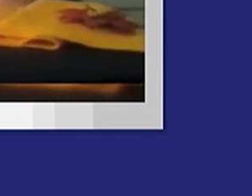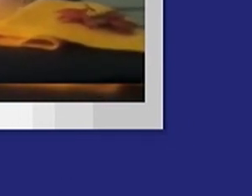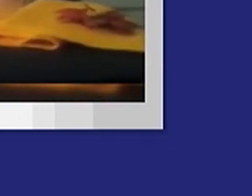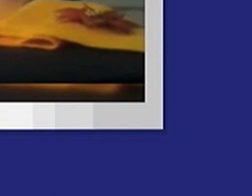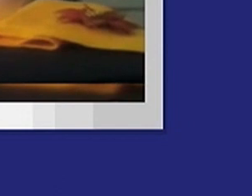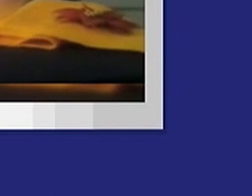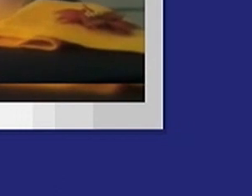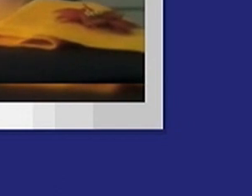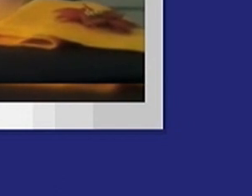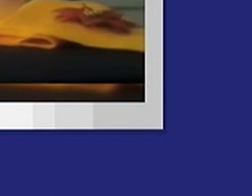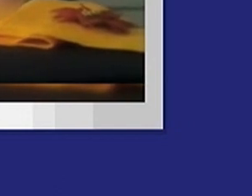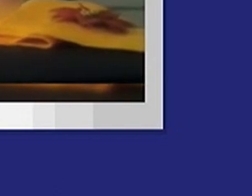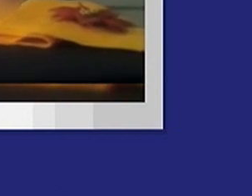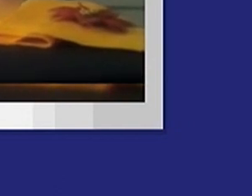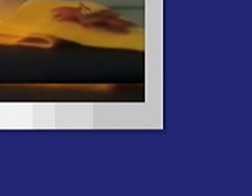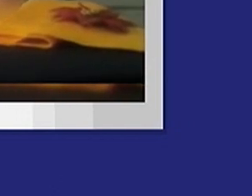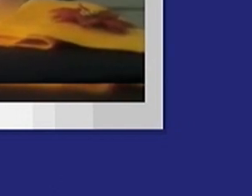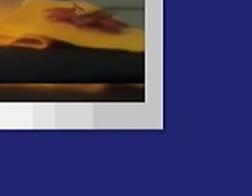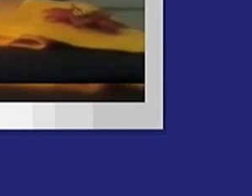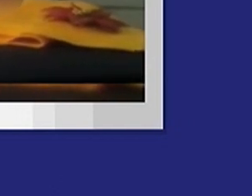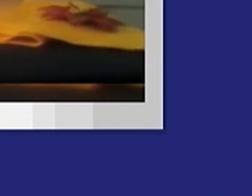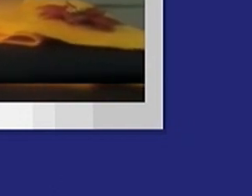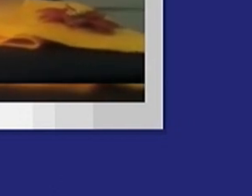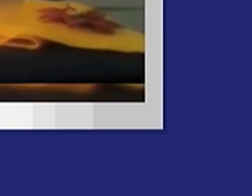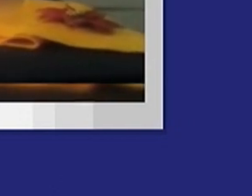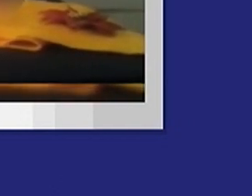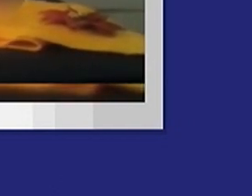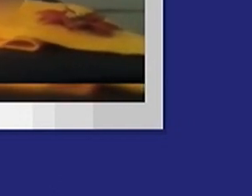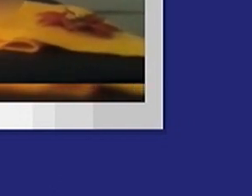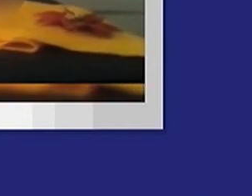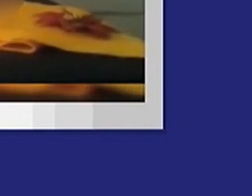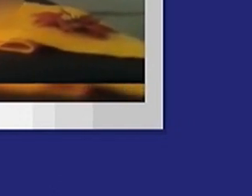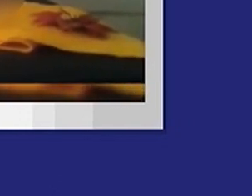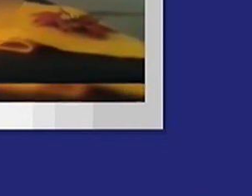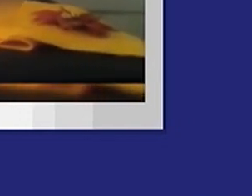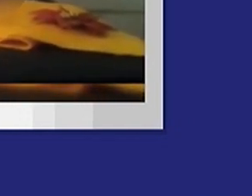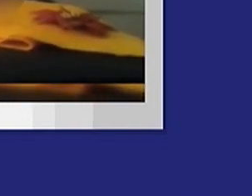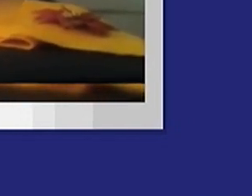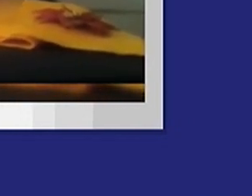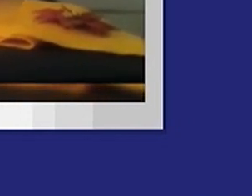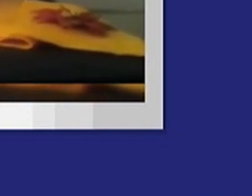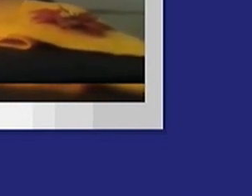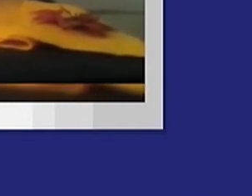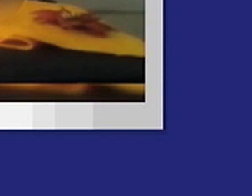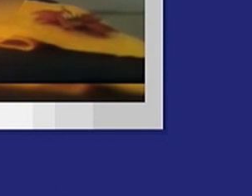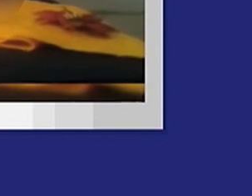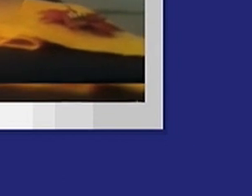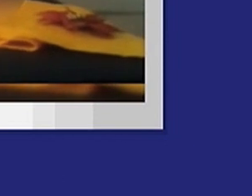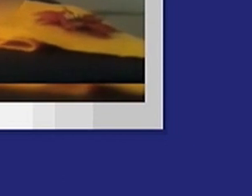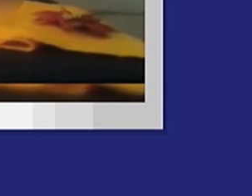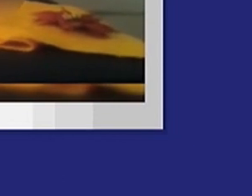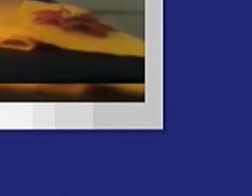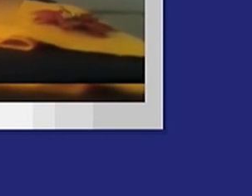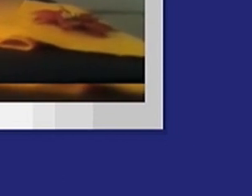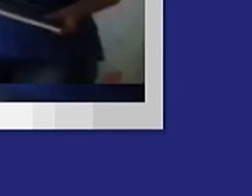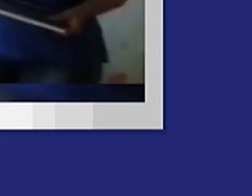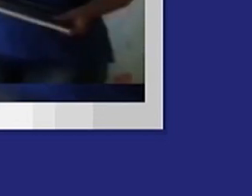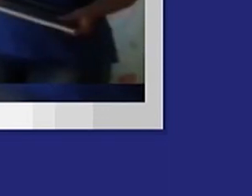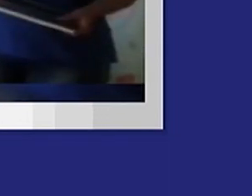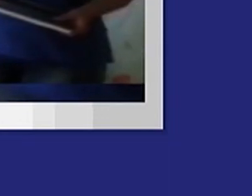y detrás estaría el sur. Ahora vamos a ejemplificar esta